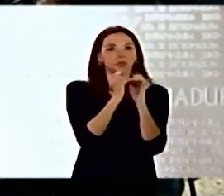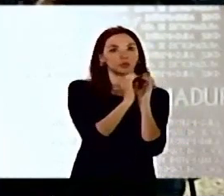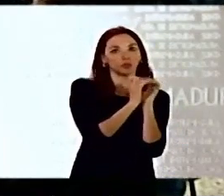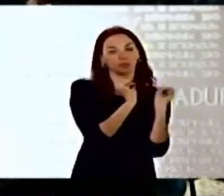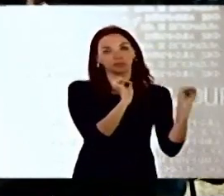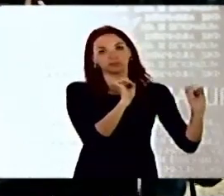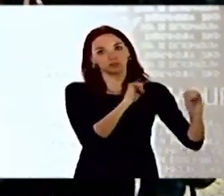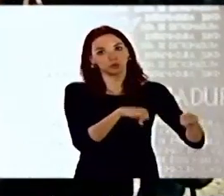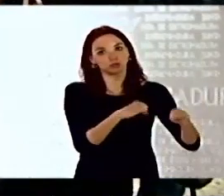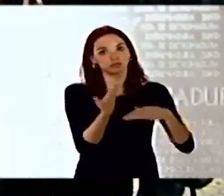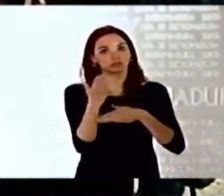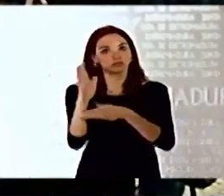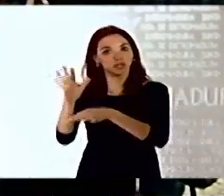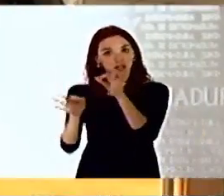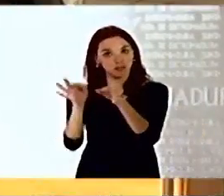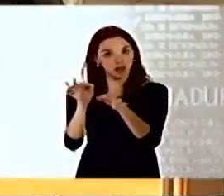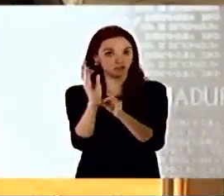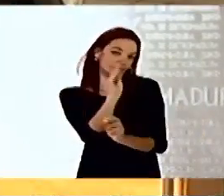aprobaría, lo presentarían en la Asamblea.